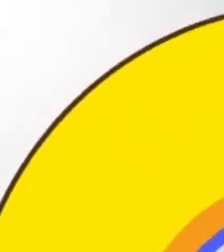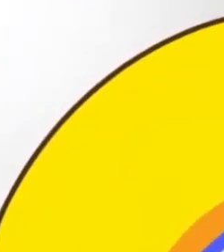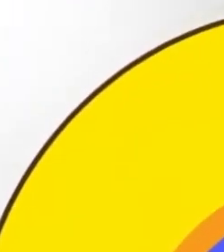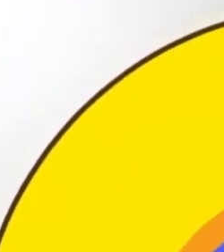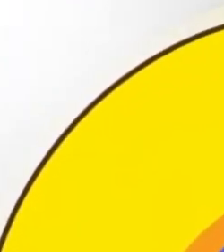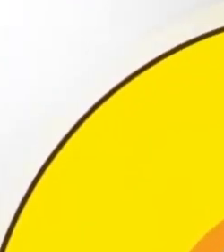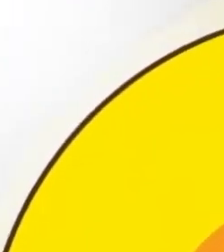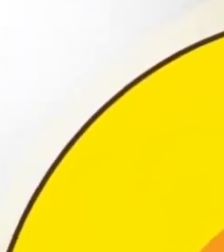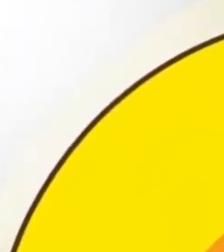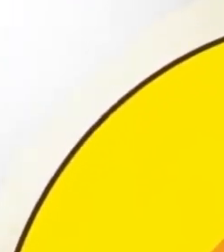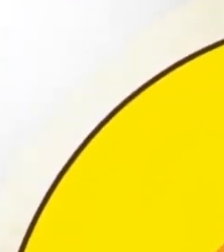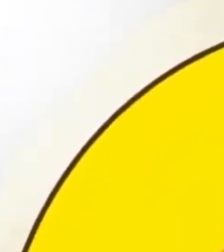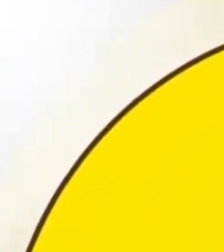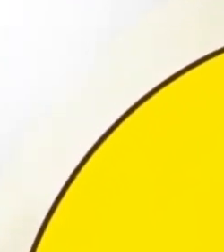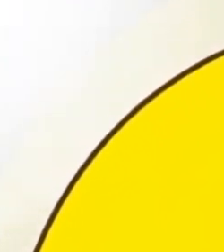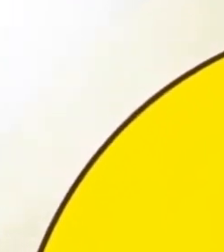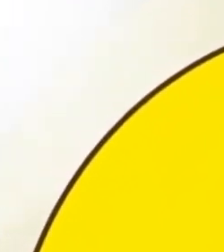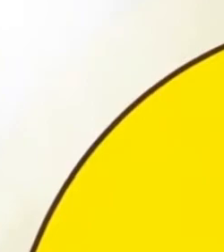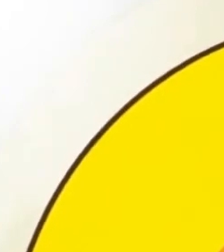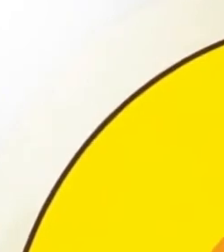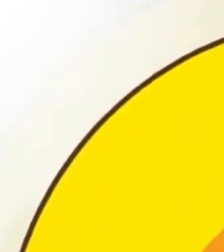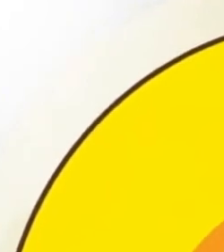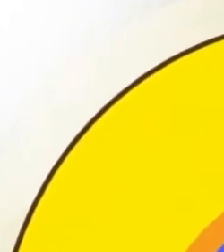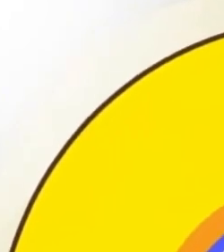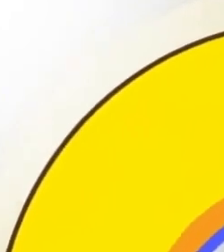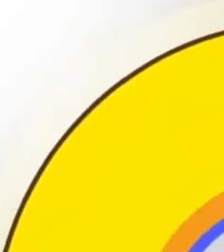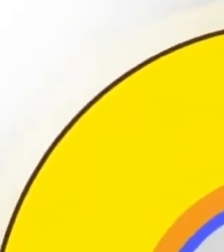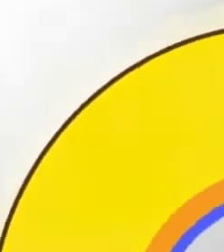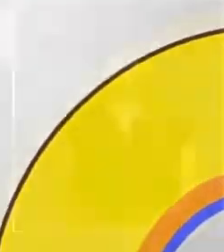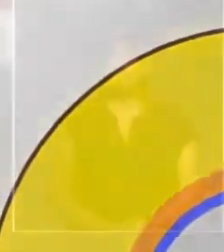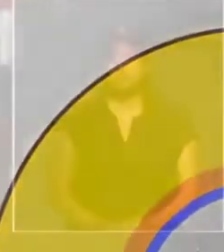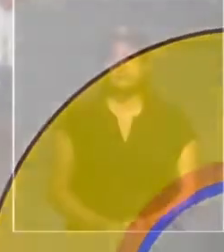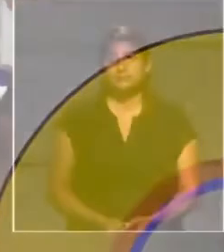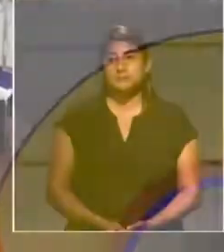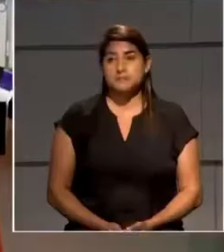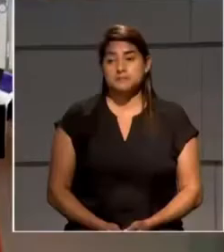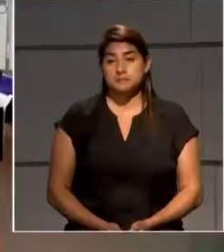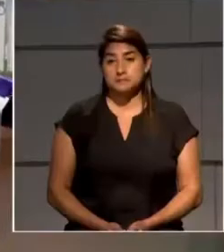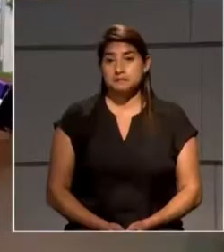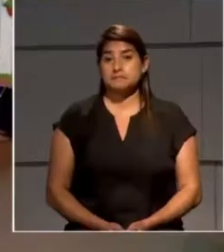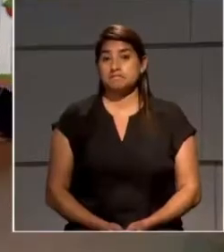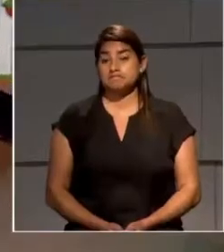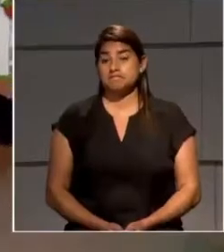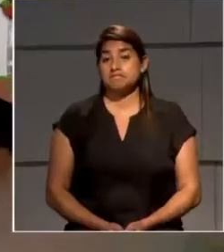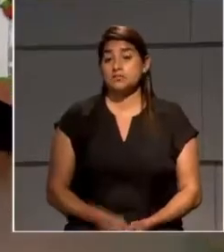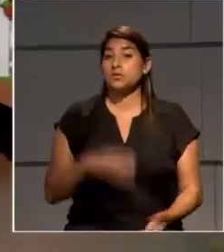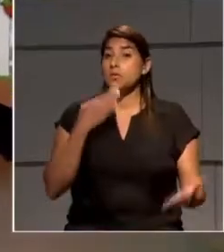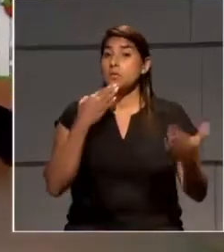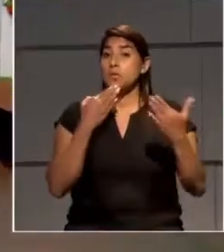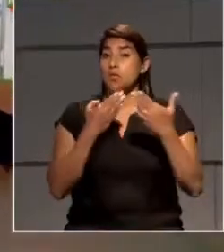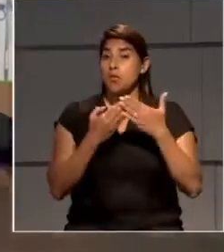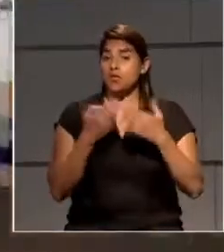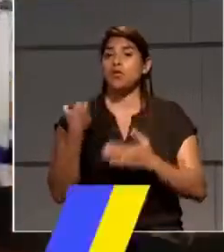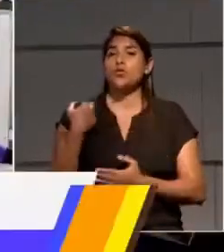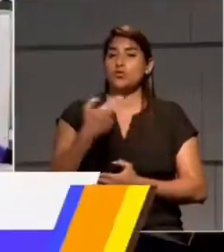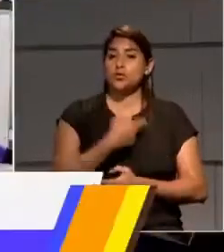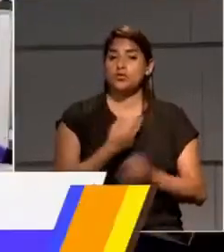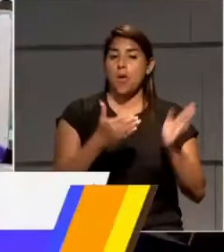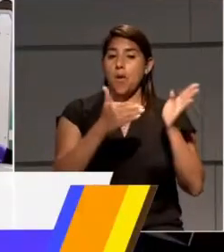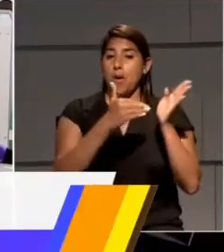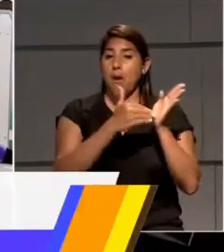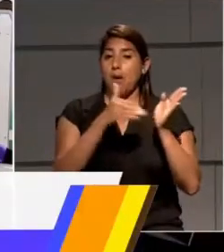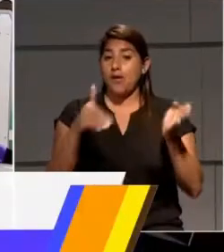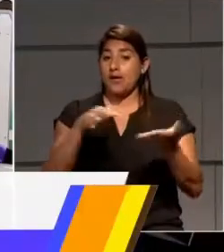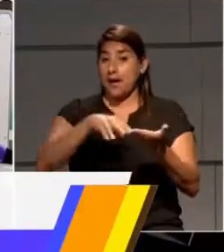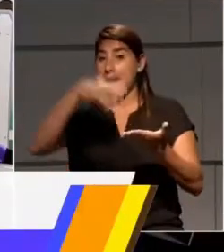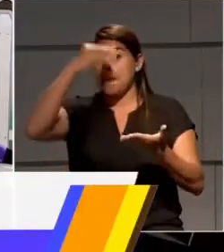yo quiero cuidarte. Lo hago por vos, lo hago por mí. Pronto de esta vamos a salir. Lo hago por vos. Bueno, nosotros estamos de vuelta en este